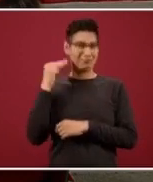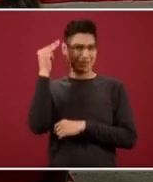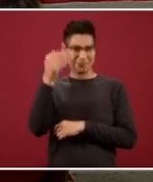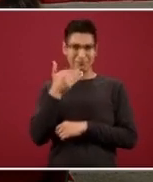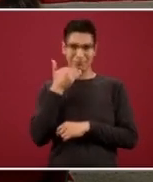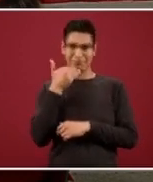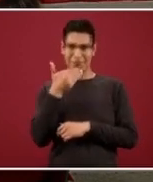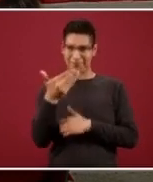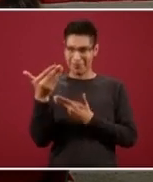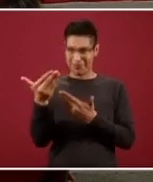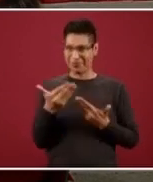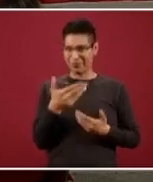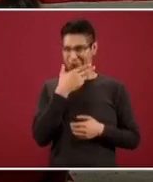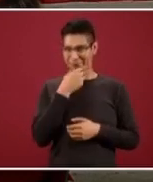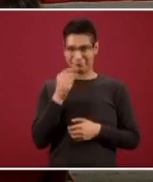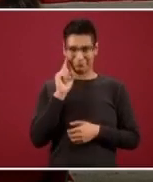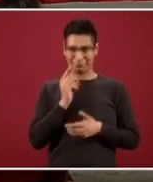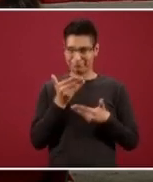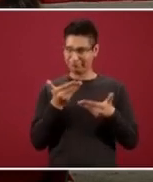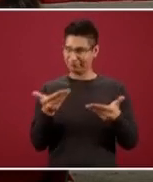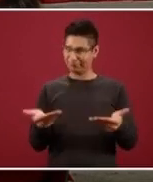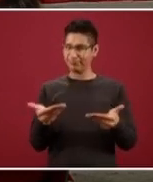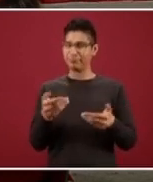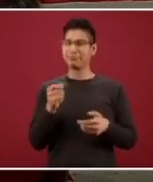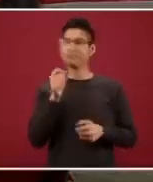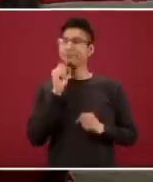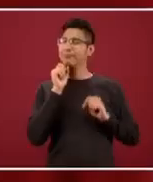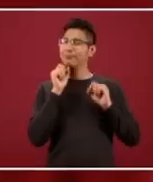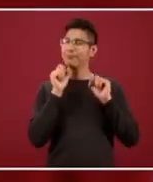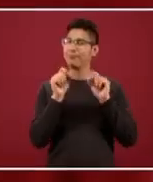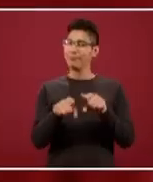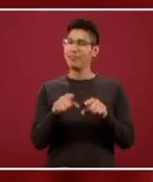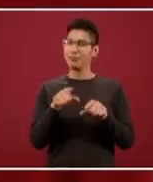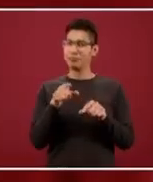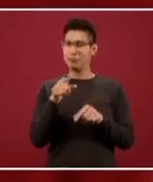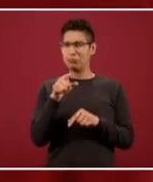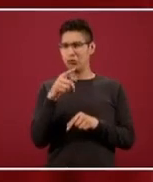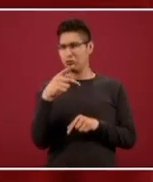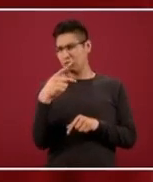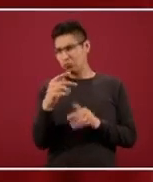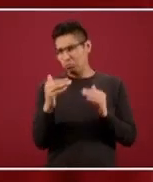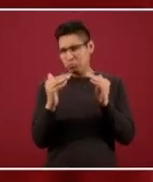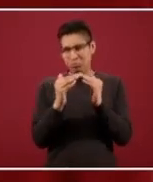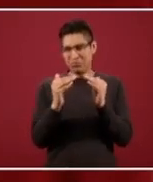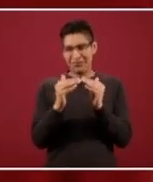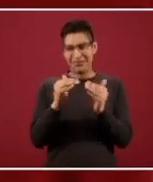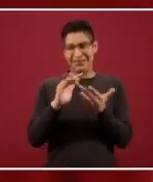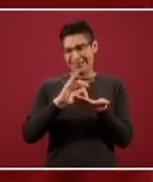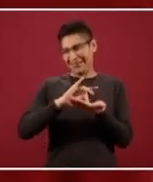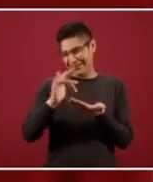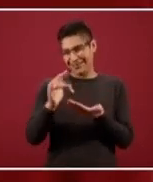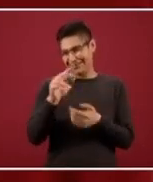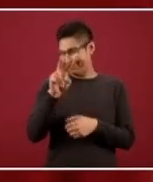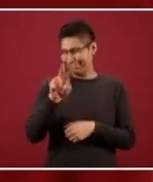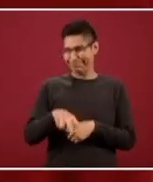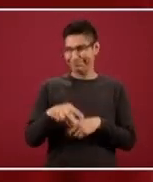sean todas y todos ustedes, igualmente desde sus hogares, bienvenidos, muchísimas gracias por acompañarnos.